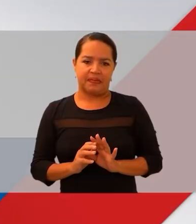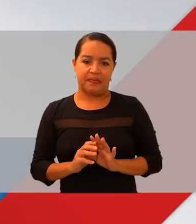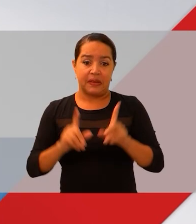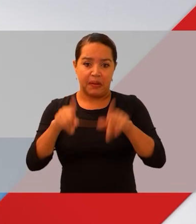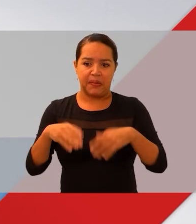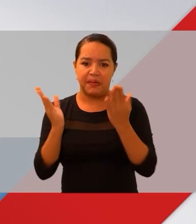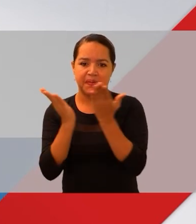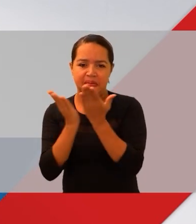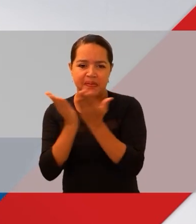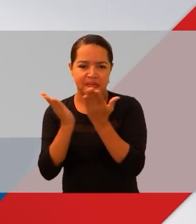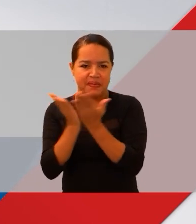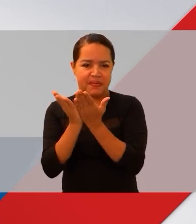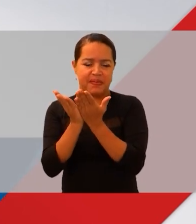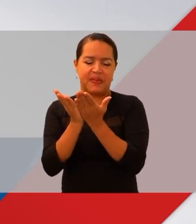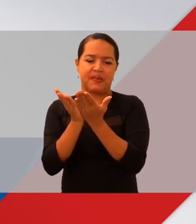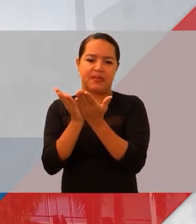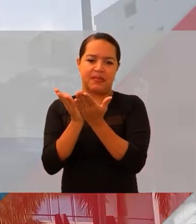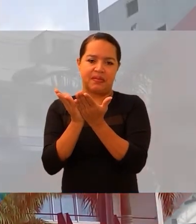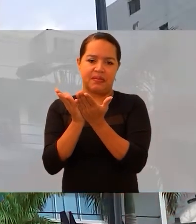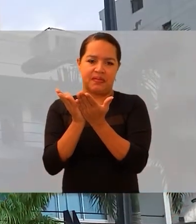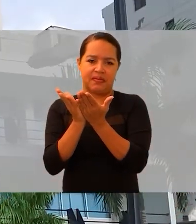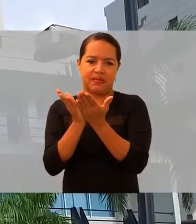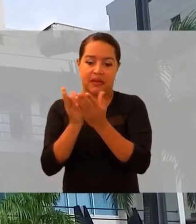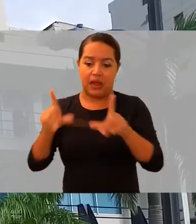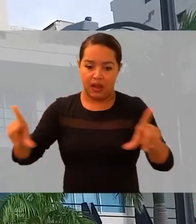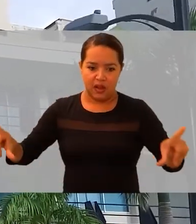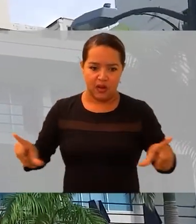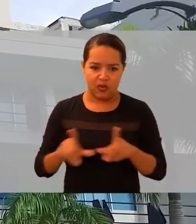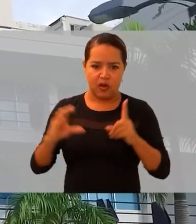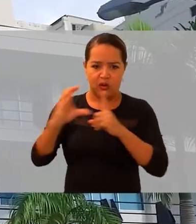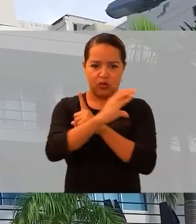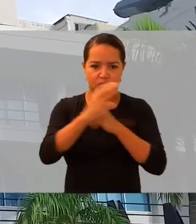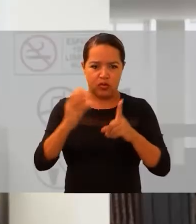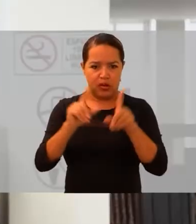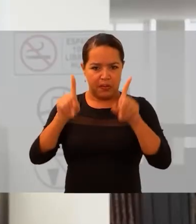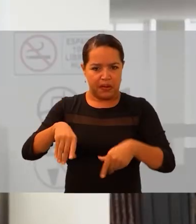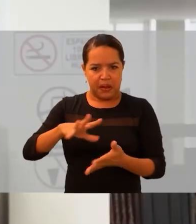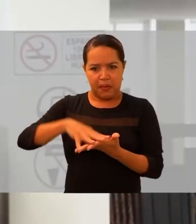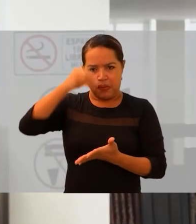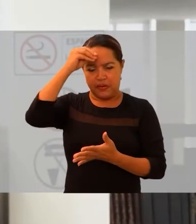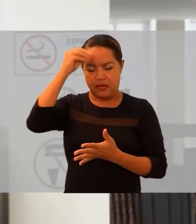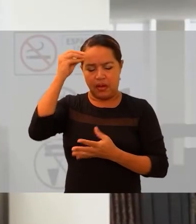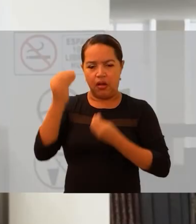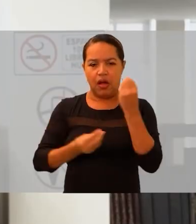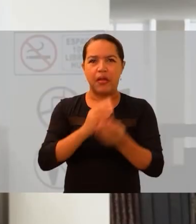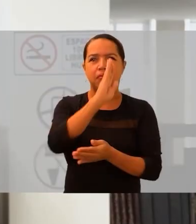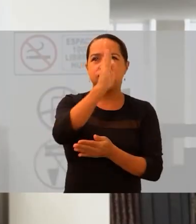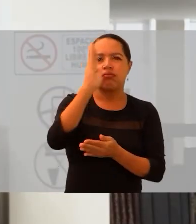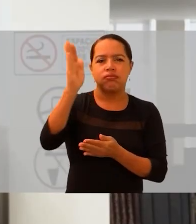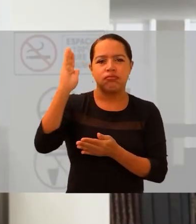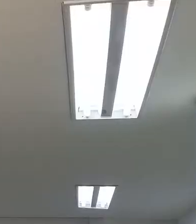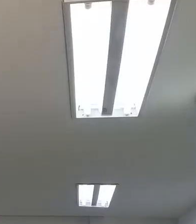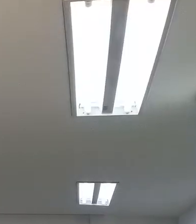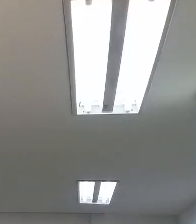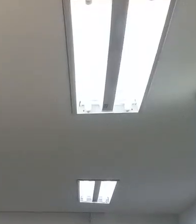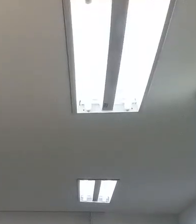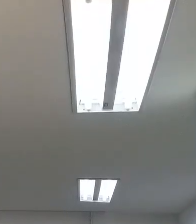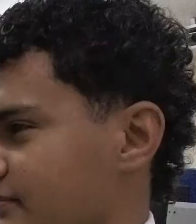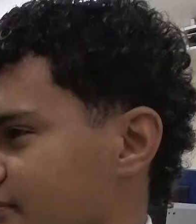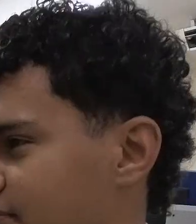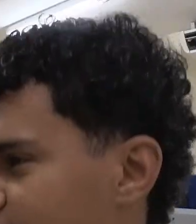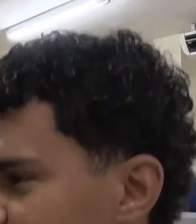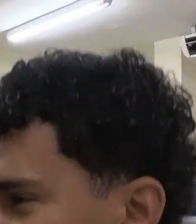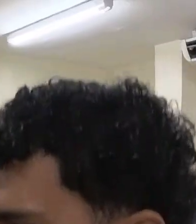Educación El Centro Cultural y de Capacitación funciona la Biblioteca y el Instituto de Formación